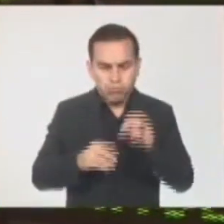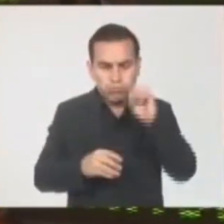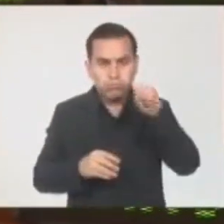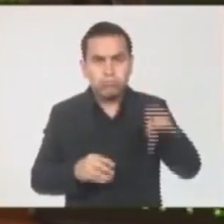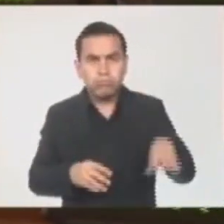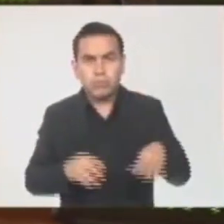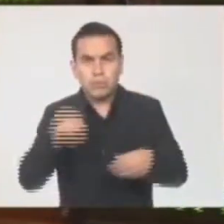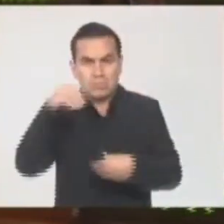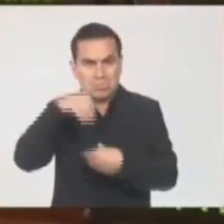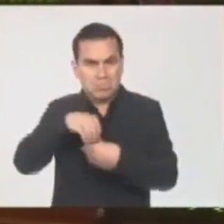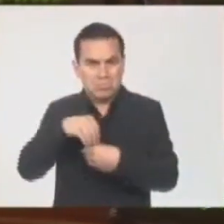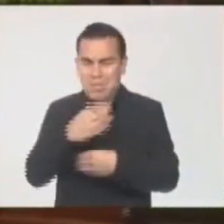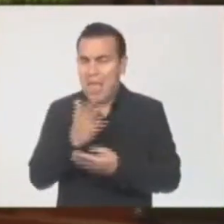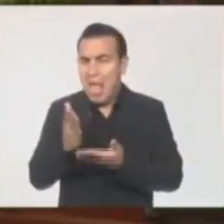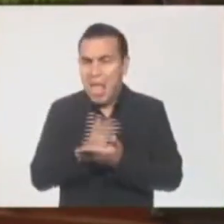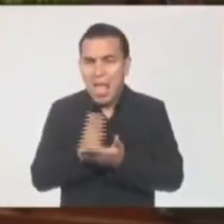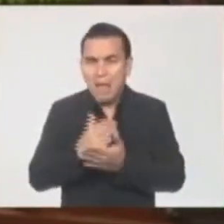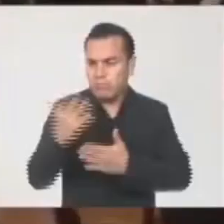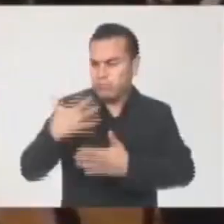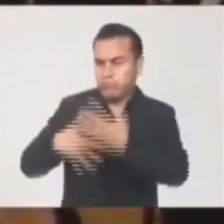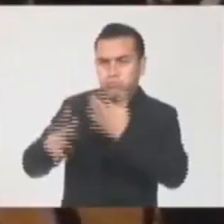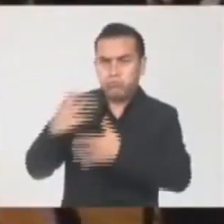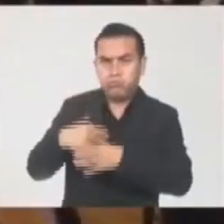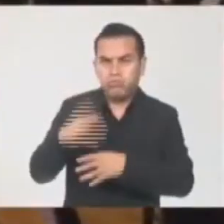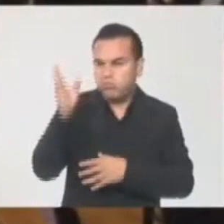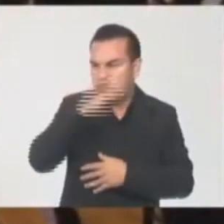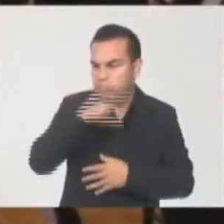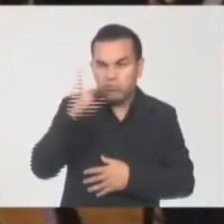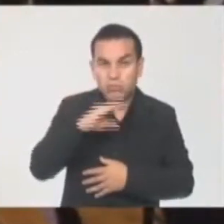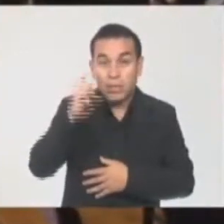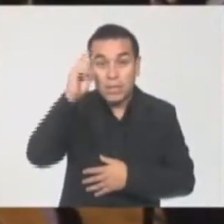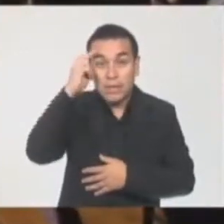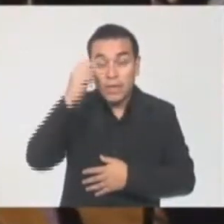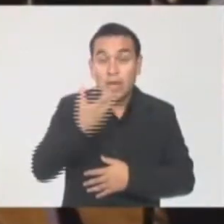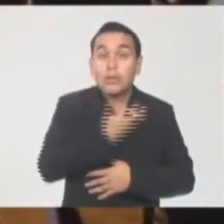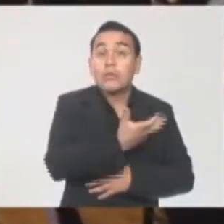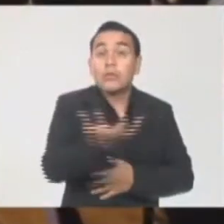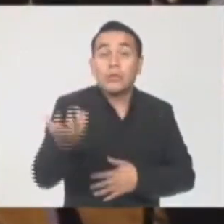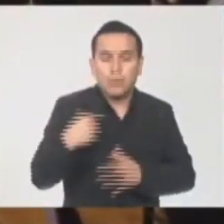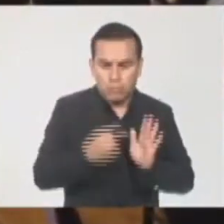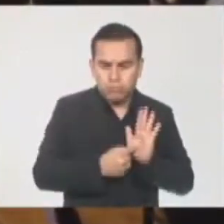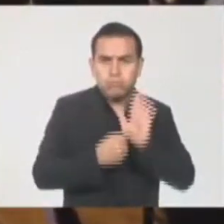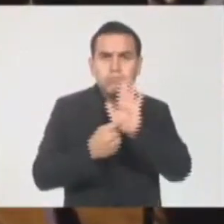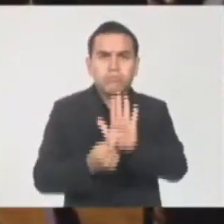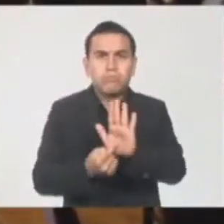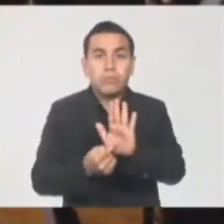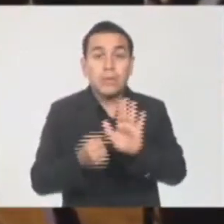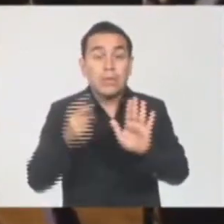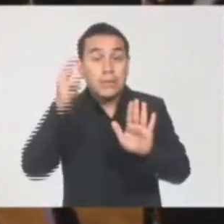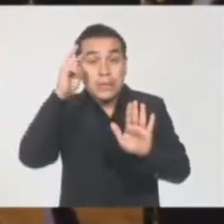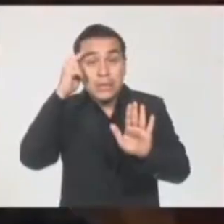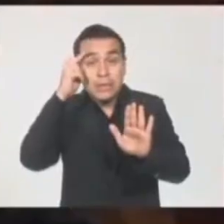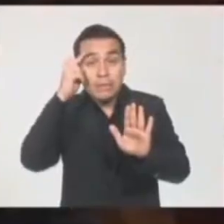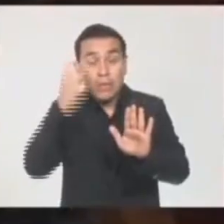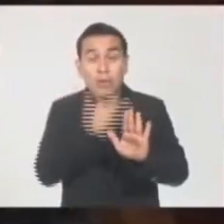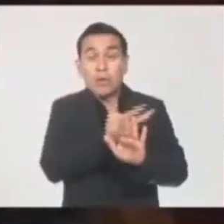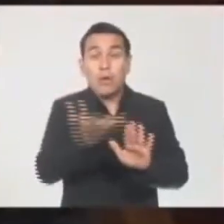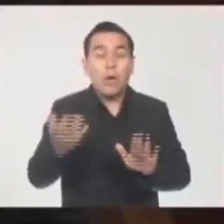nuestras playas. Tenemos que convertirnos cada uno en un ejemplo en todo lo que hagamos, desde las acciones más